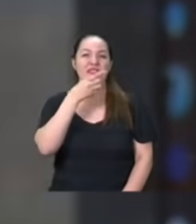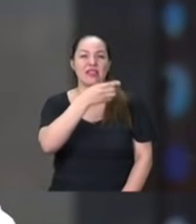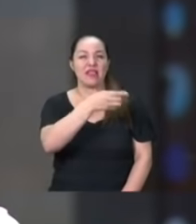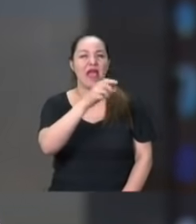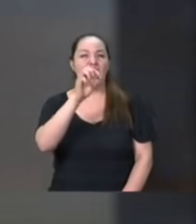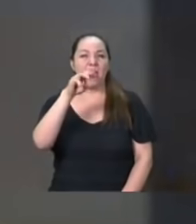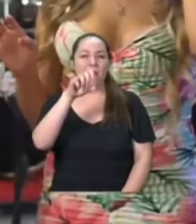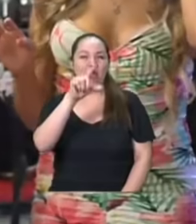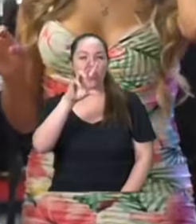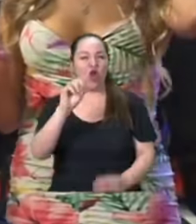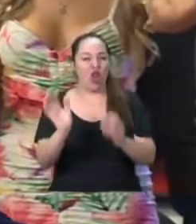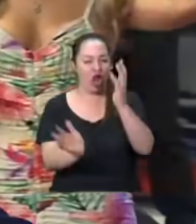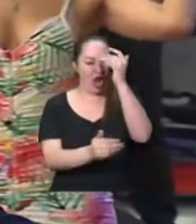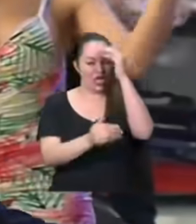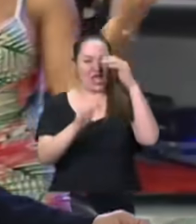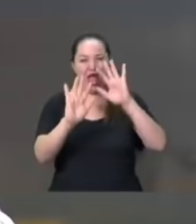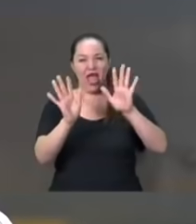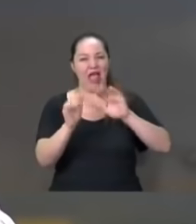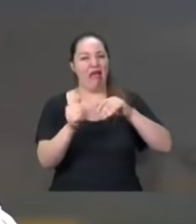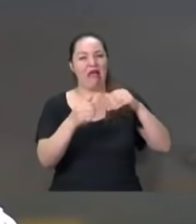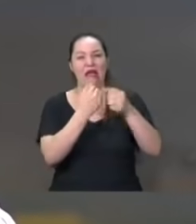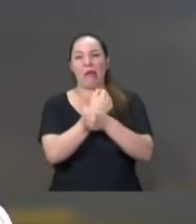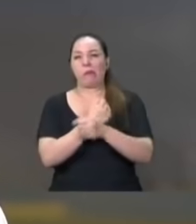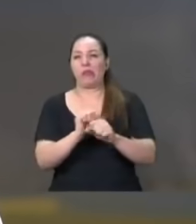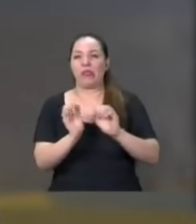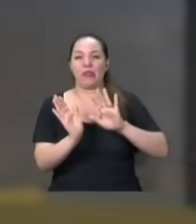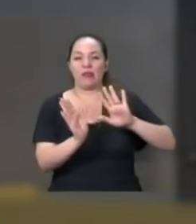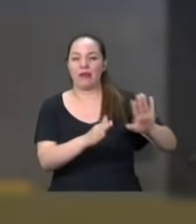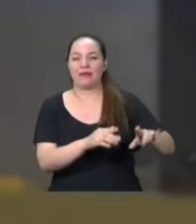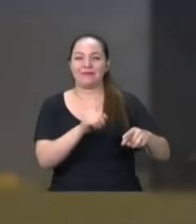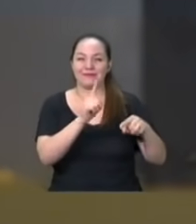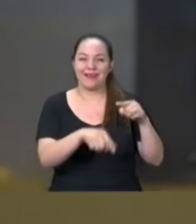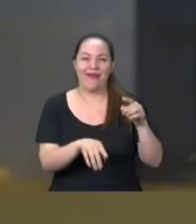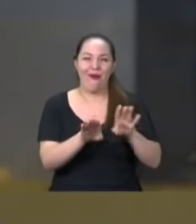¡Hombre, Manolo! ¡Hombre, ole, ole, Manolo! ¡Le están tupiendo a Manolo!